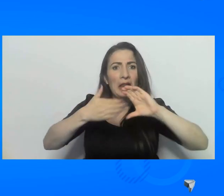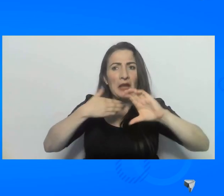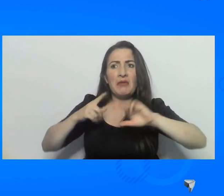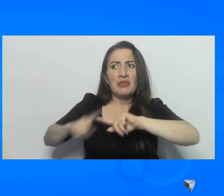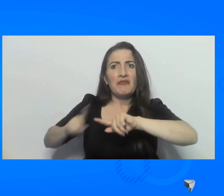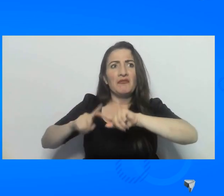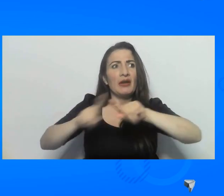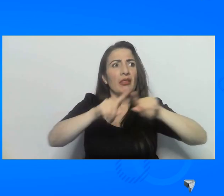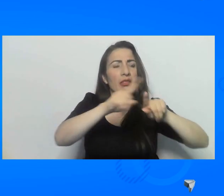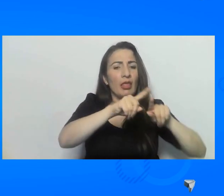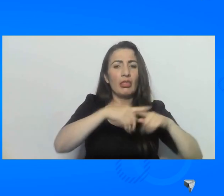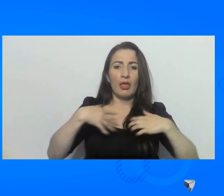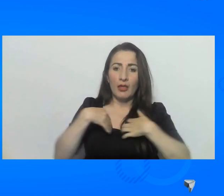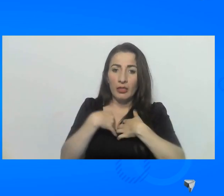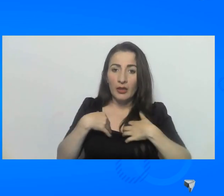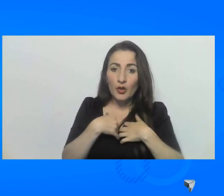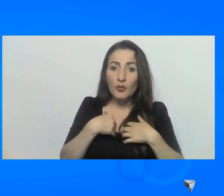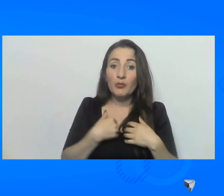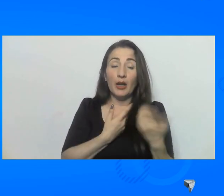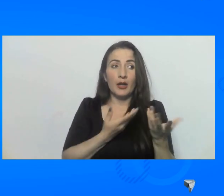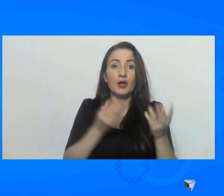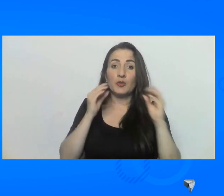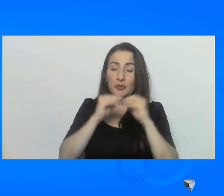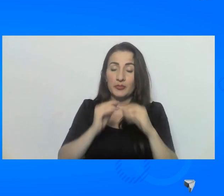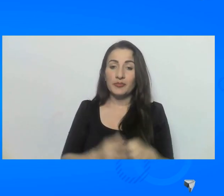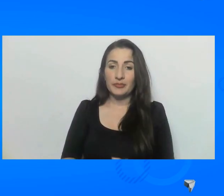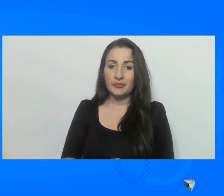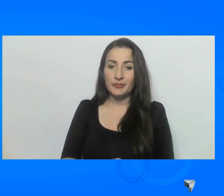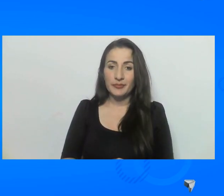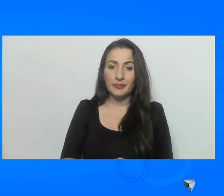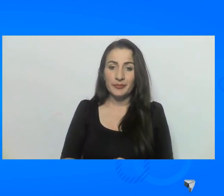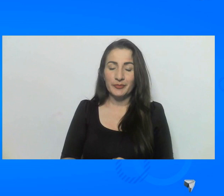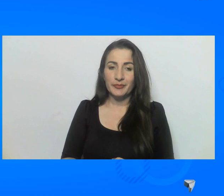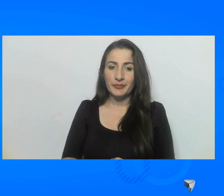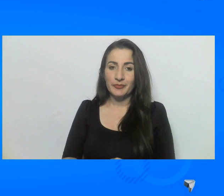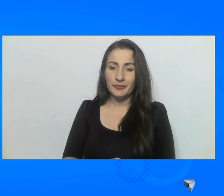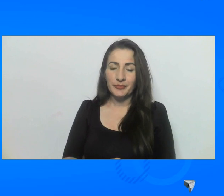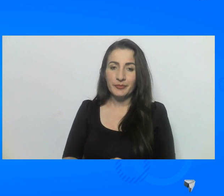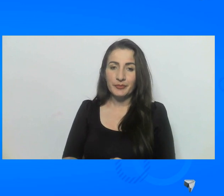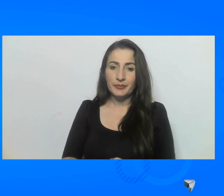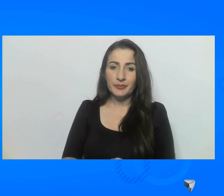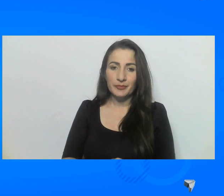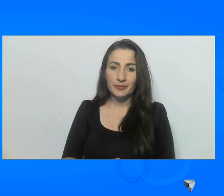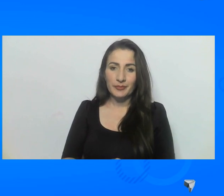fauna, aquí muy cerquita, entonces tenemos flora y fauna en